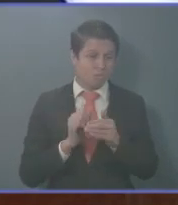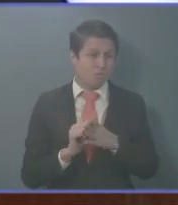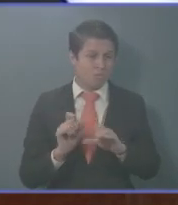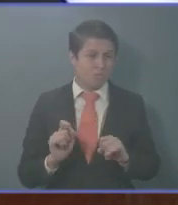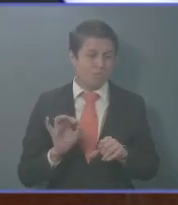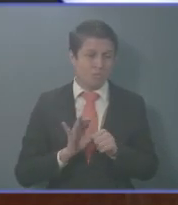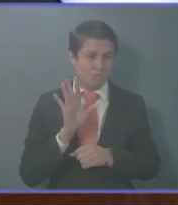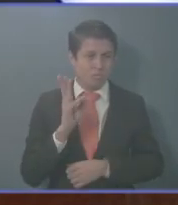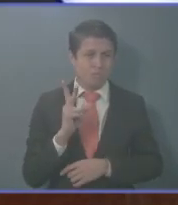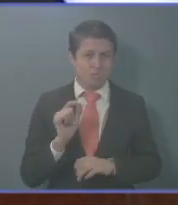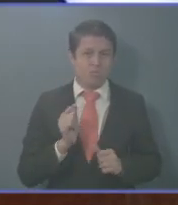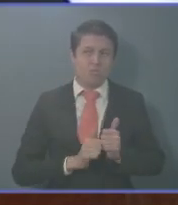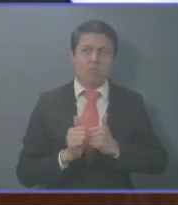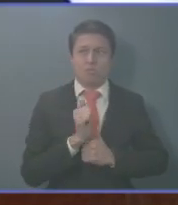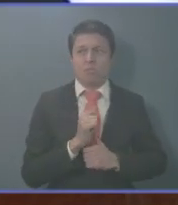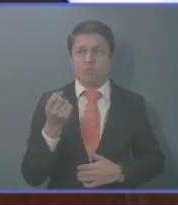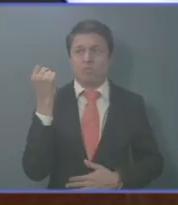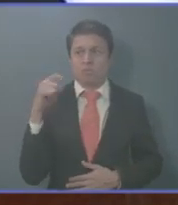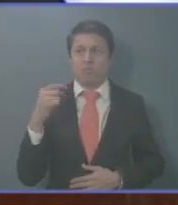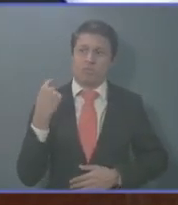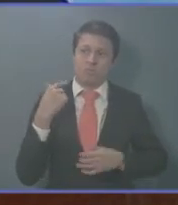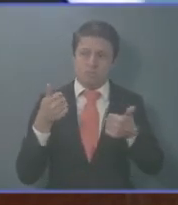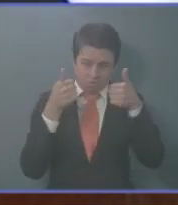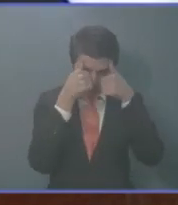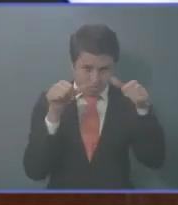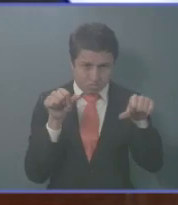es importante aprobar,